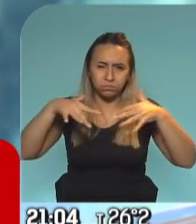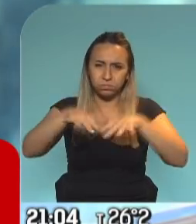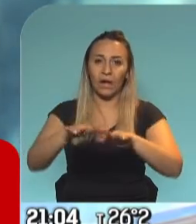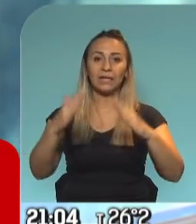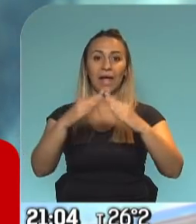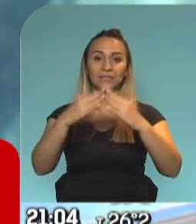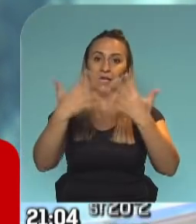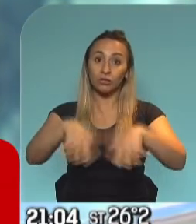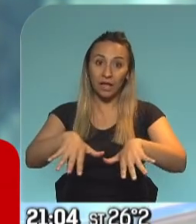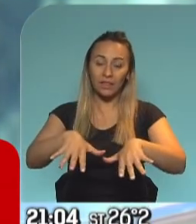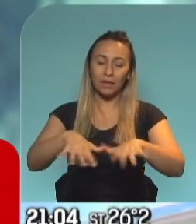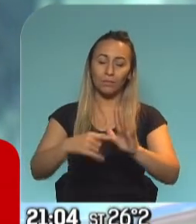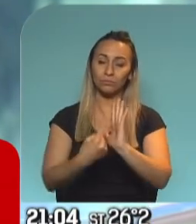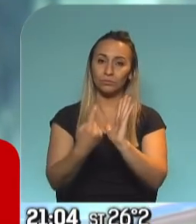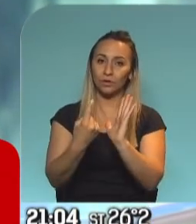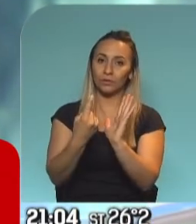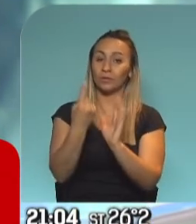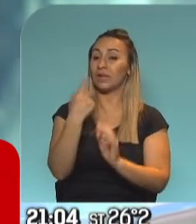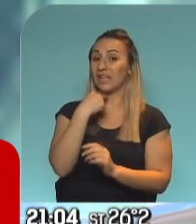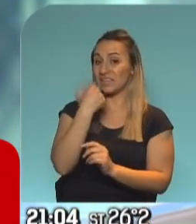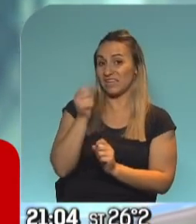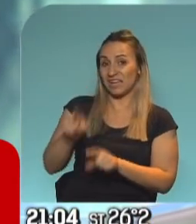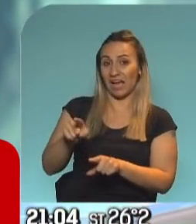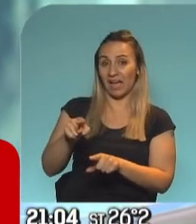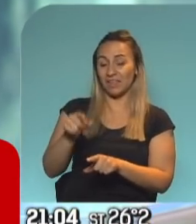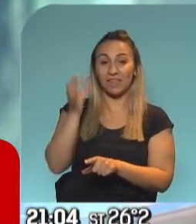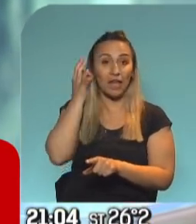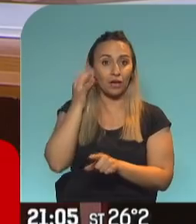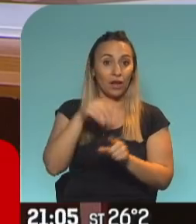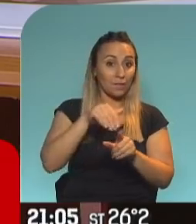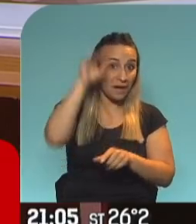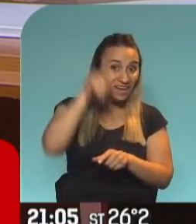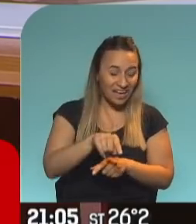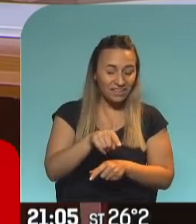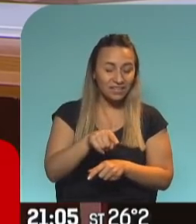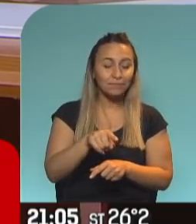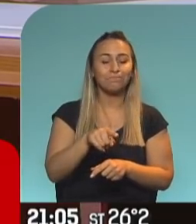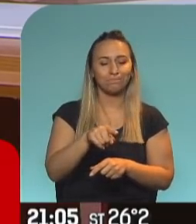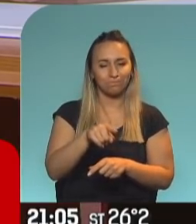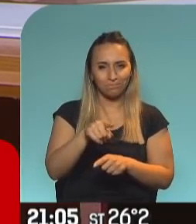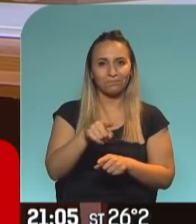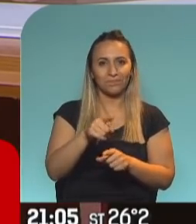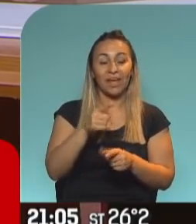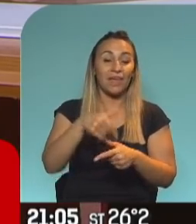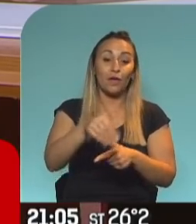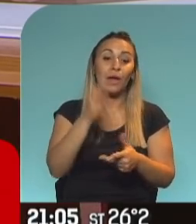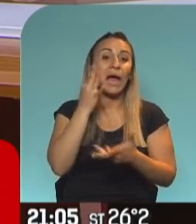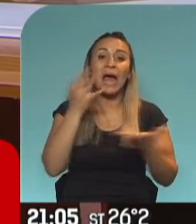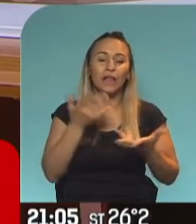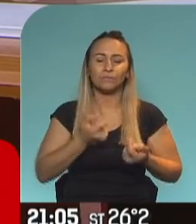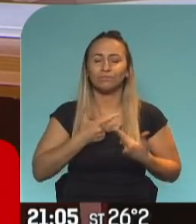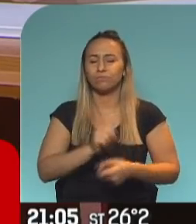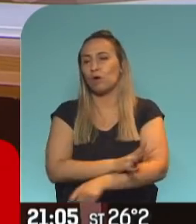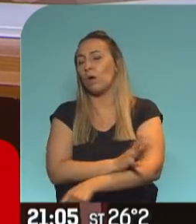Pero la hija, una de sus hijas, la más grande, tenía otros planes. Ariel, hablabas de imágenes, hablas de